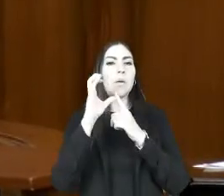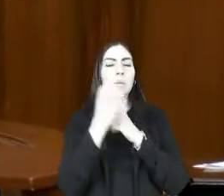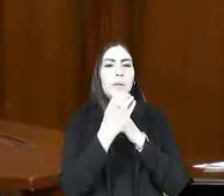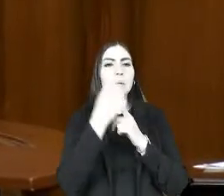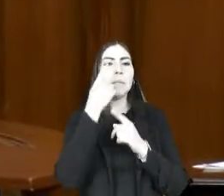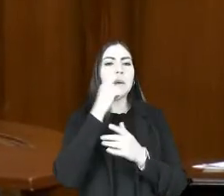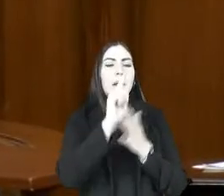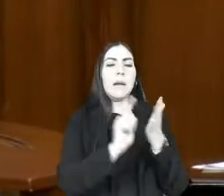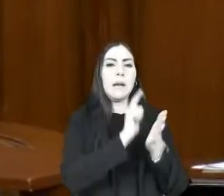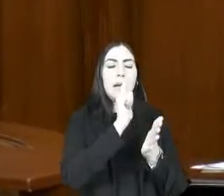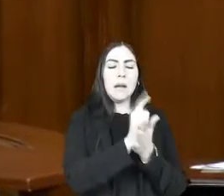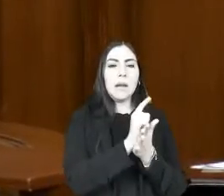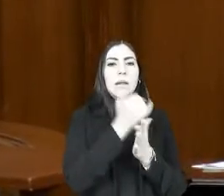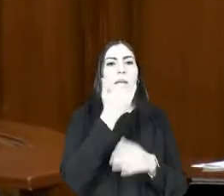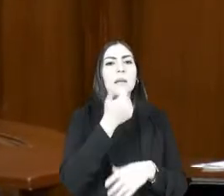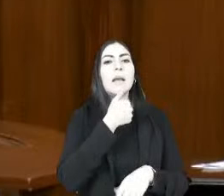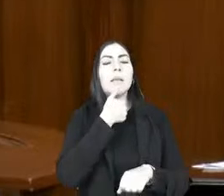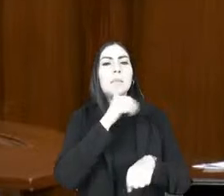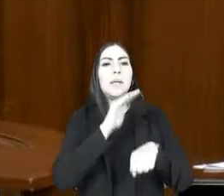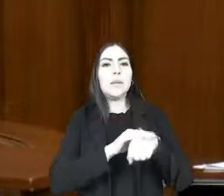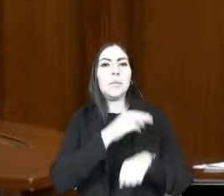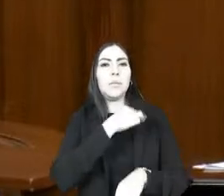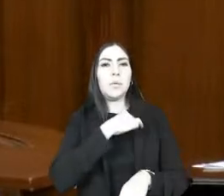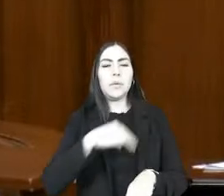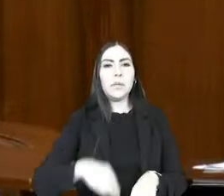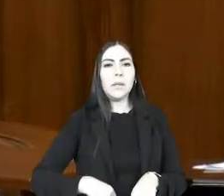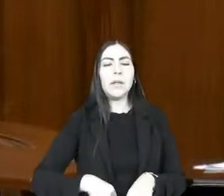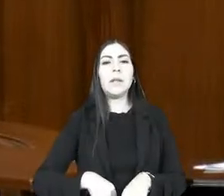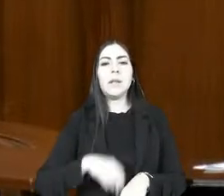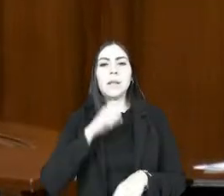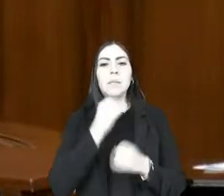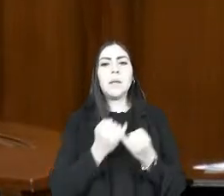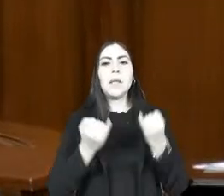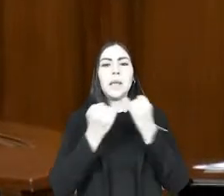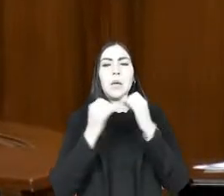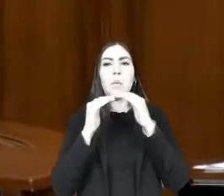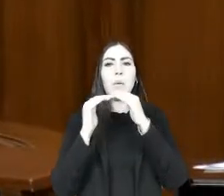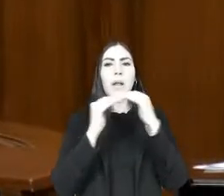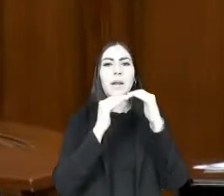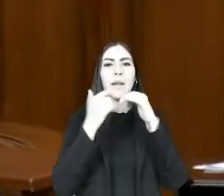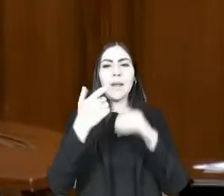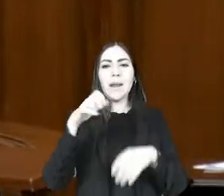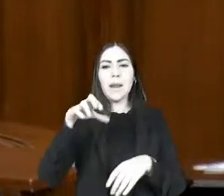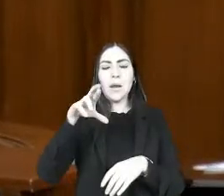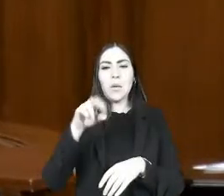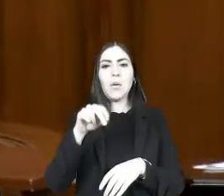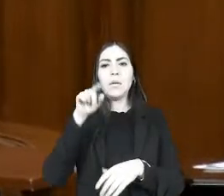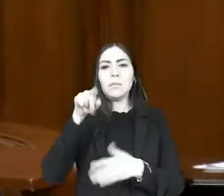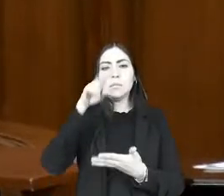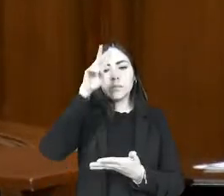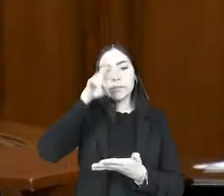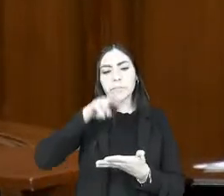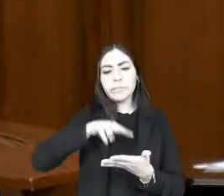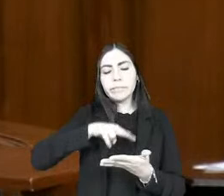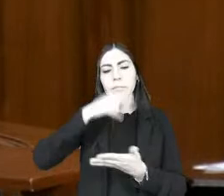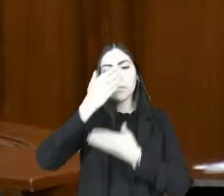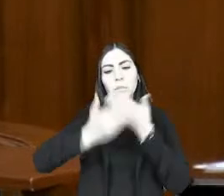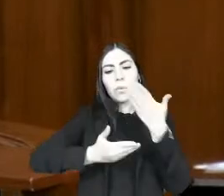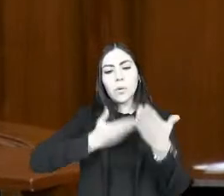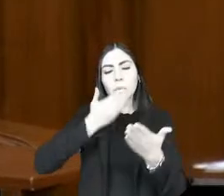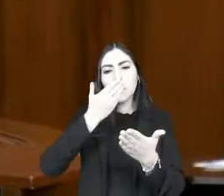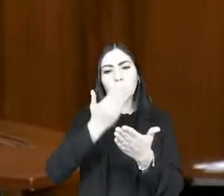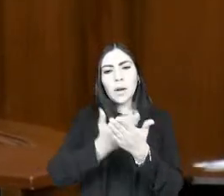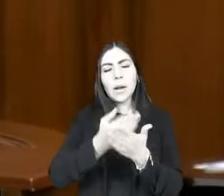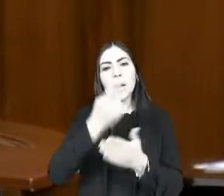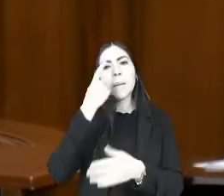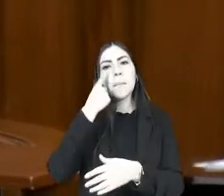Administración Municipal y para la Igualdad de Género el estudio y dictamen de la iniciativa con proyecto de decreto